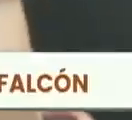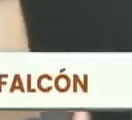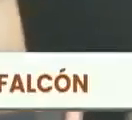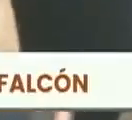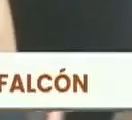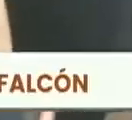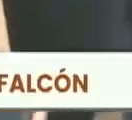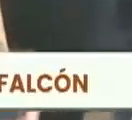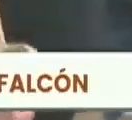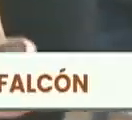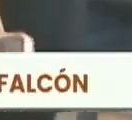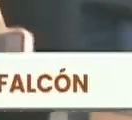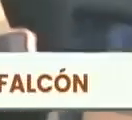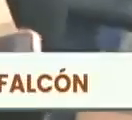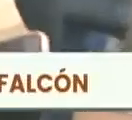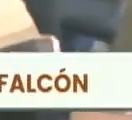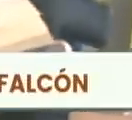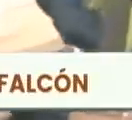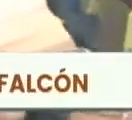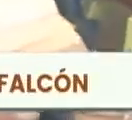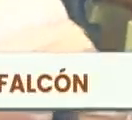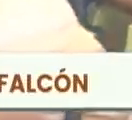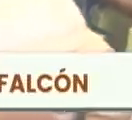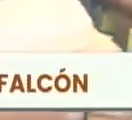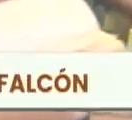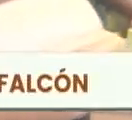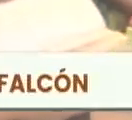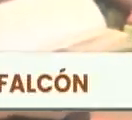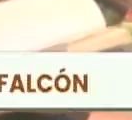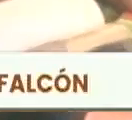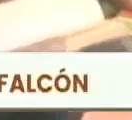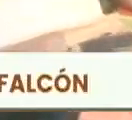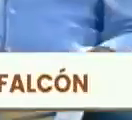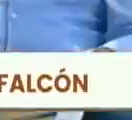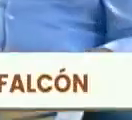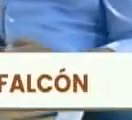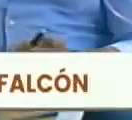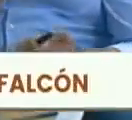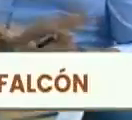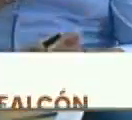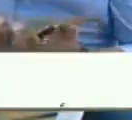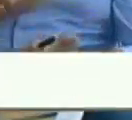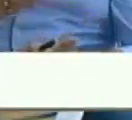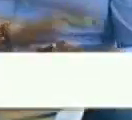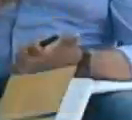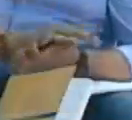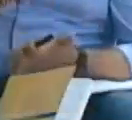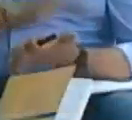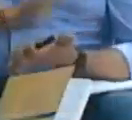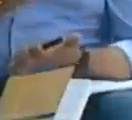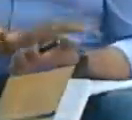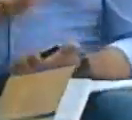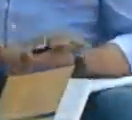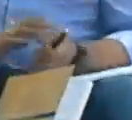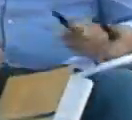barco viene también llegando constantemente el futuro. Que viva la Feria del Libro de Falcón. Muchas gracias.